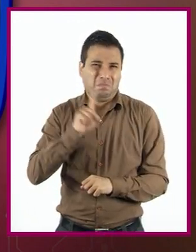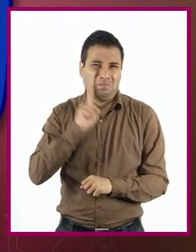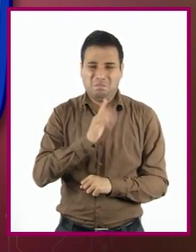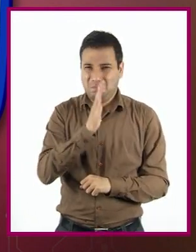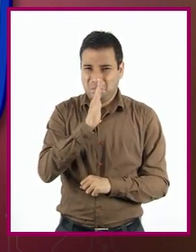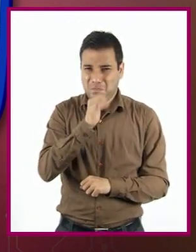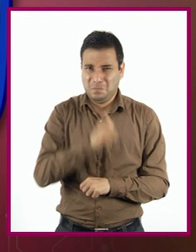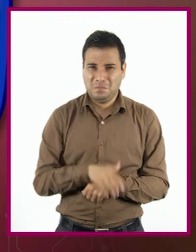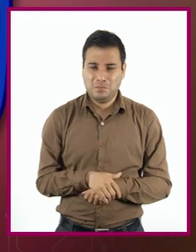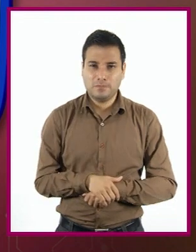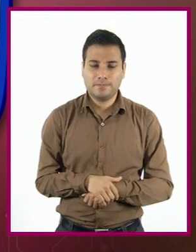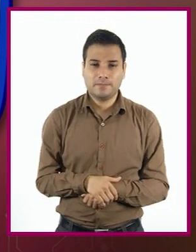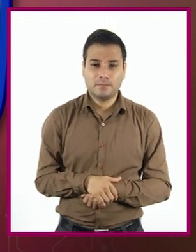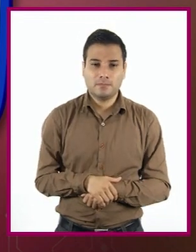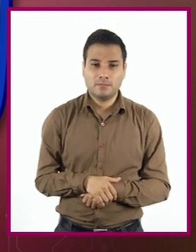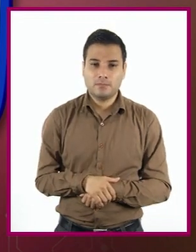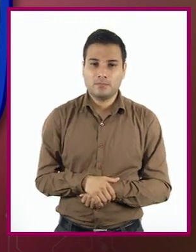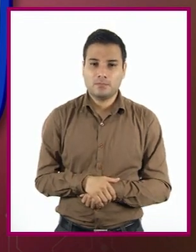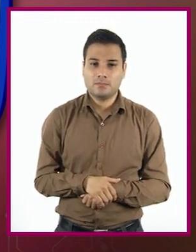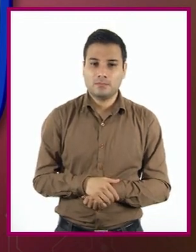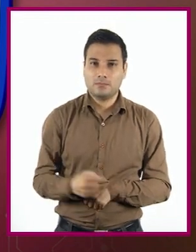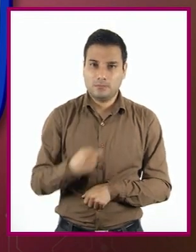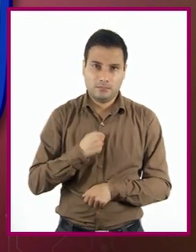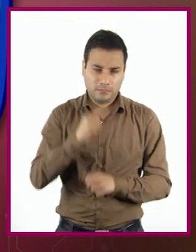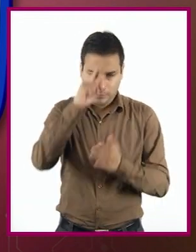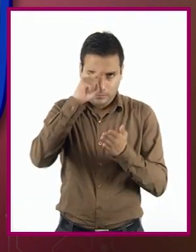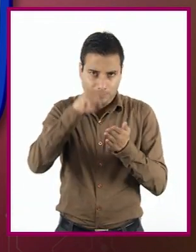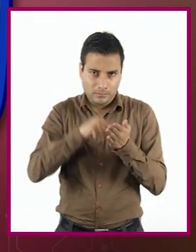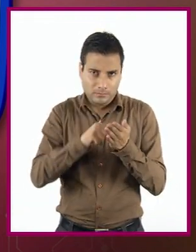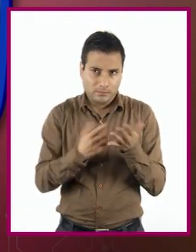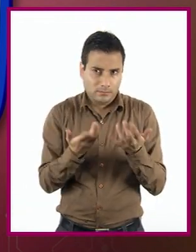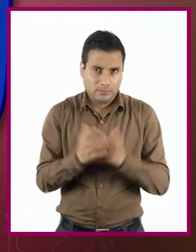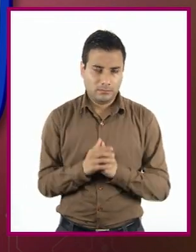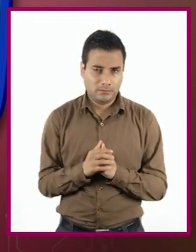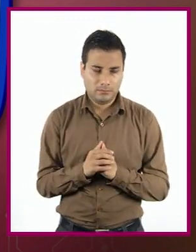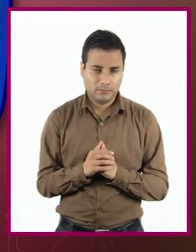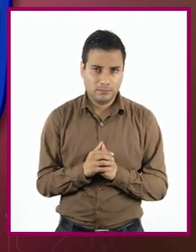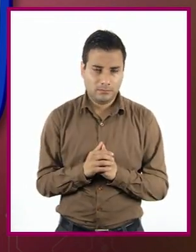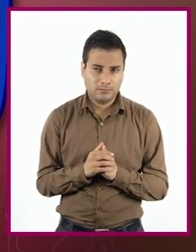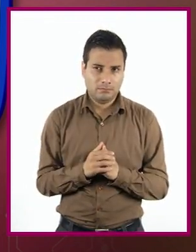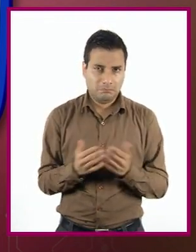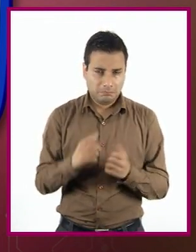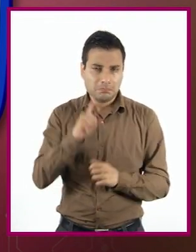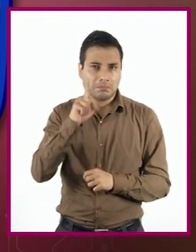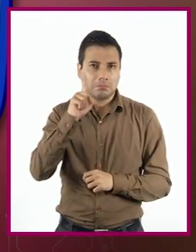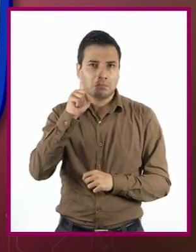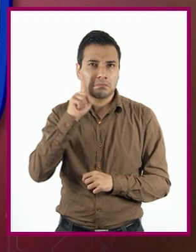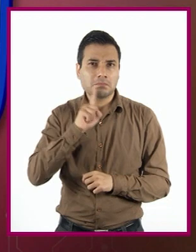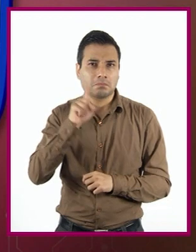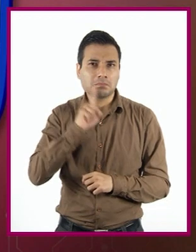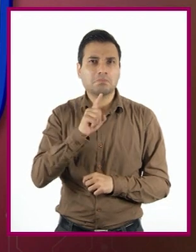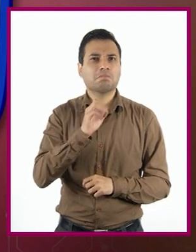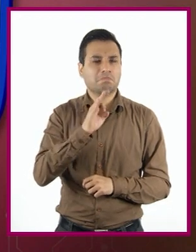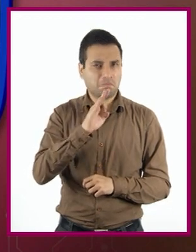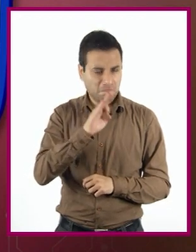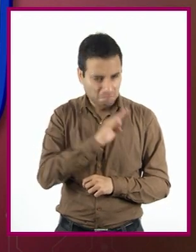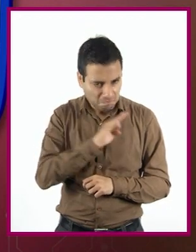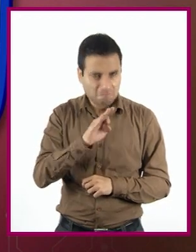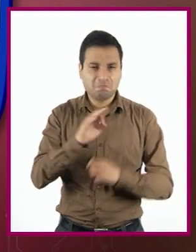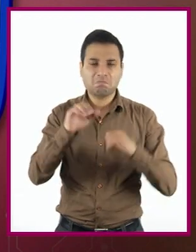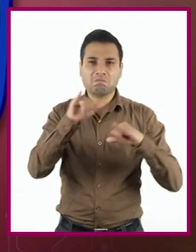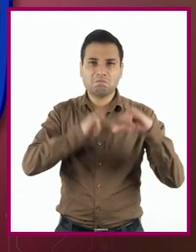mujeres? Yo creo que pues la ciencia es, por supuesto que es un lugar para las mujeres, ¿no? Creo que